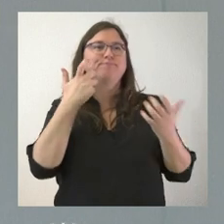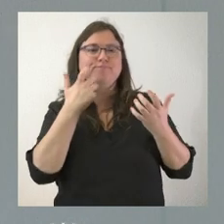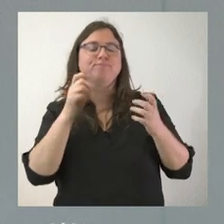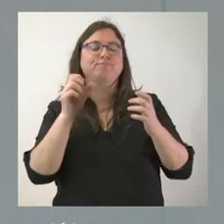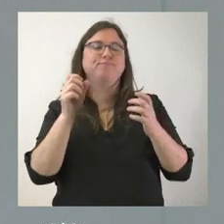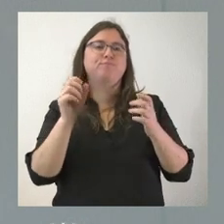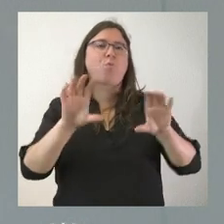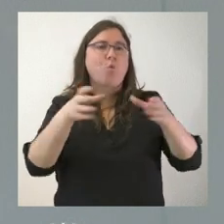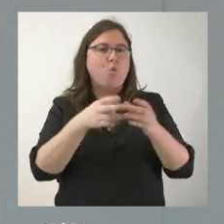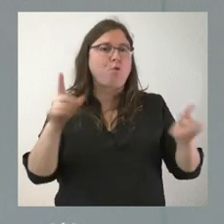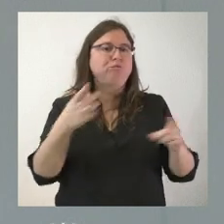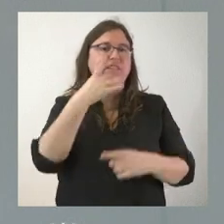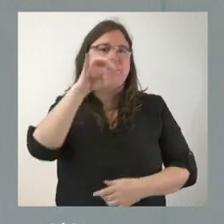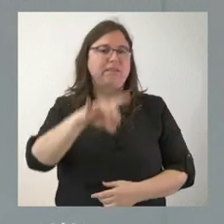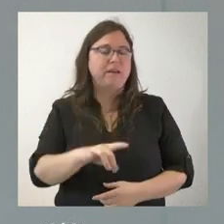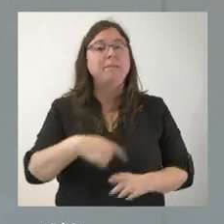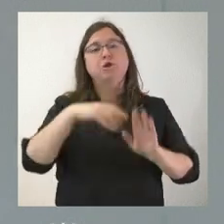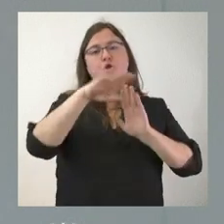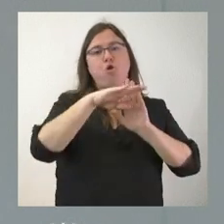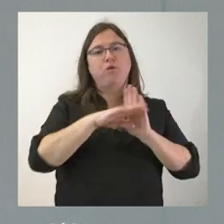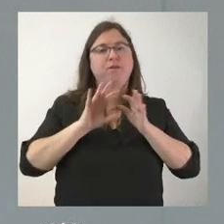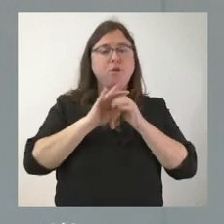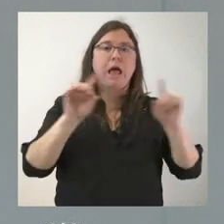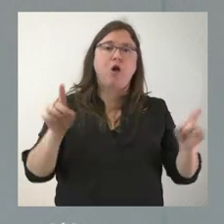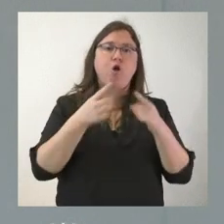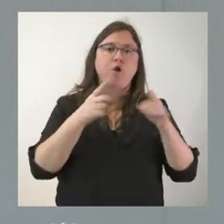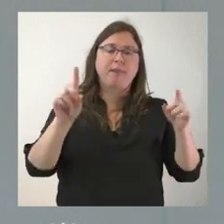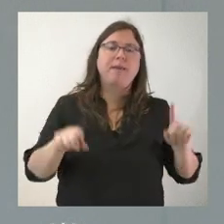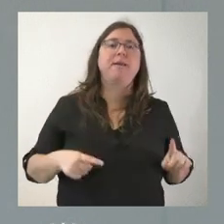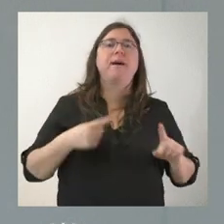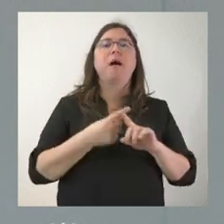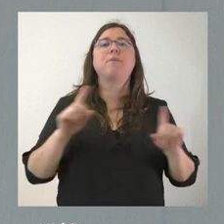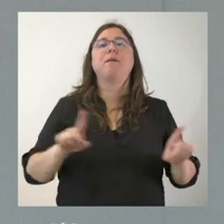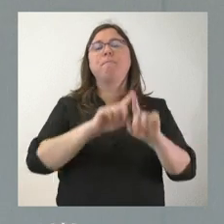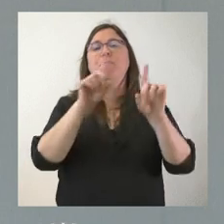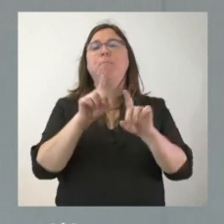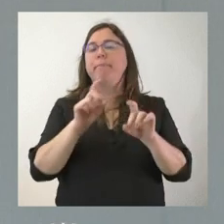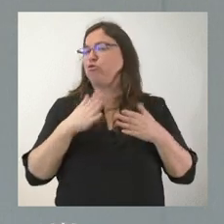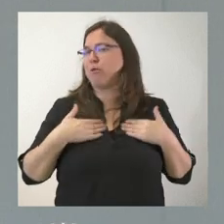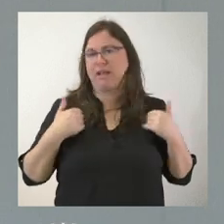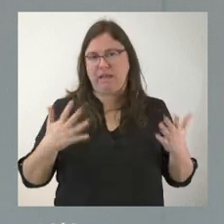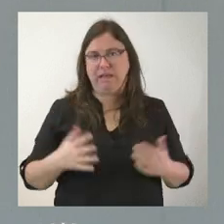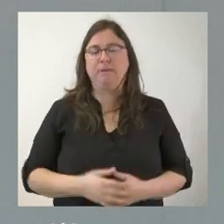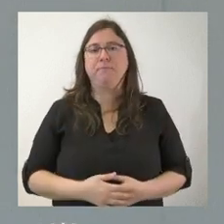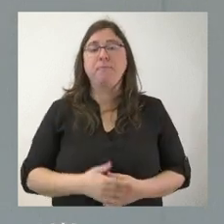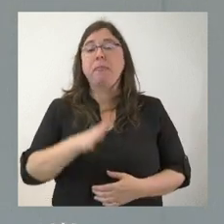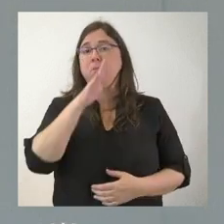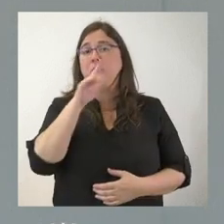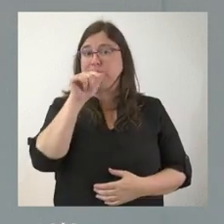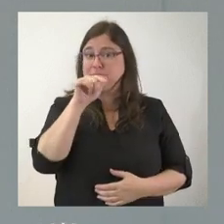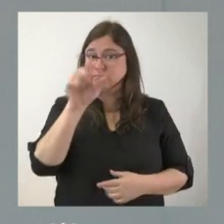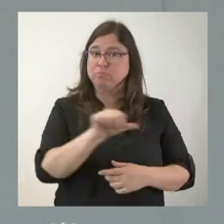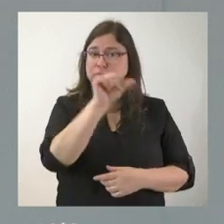intervenir y otras condiciones sobre el concierto además de cualquier pregunta de detalle que esté desde sea en oportuno formular y por tanto allí